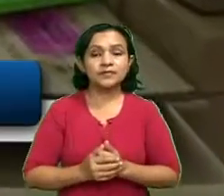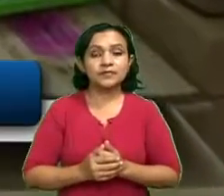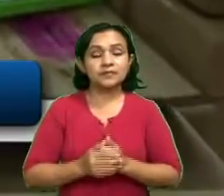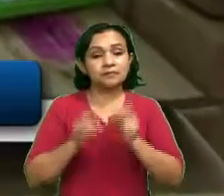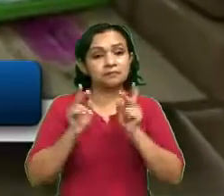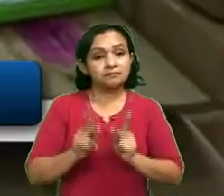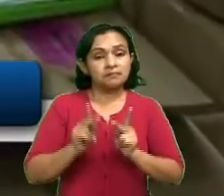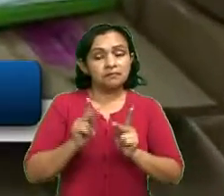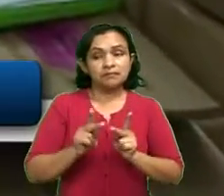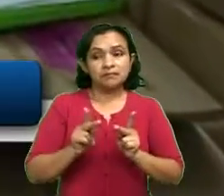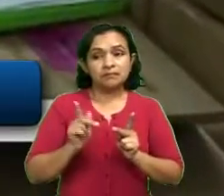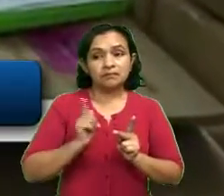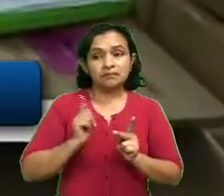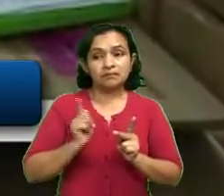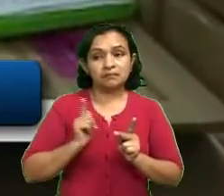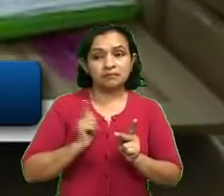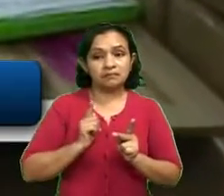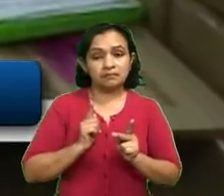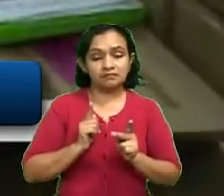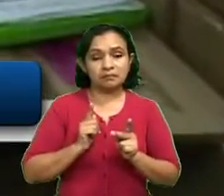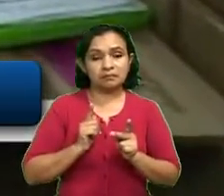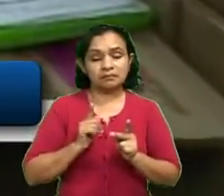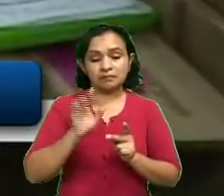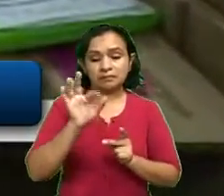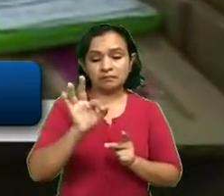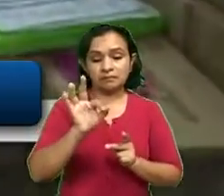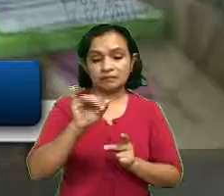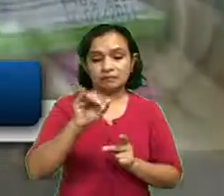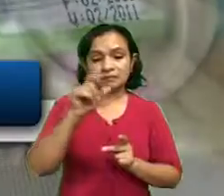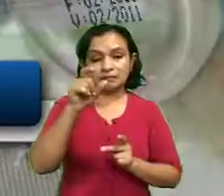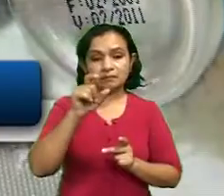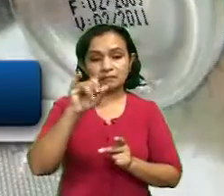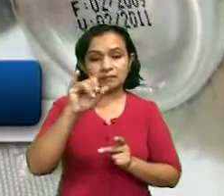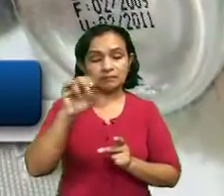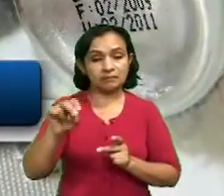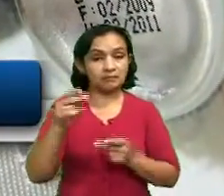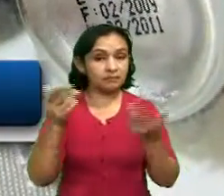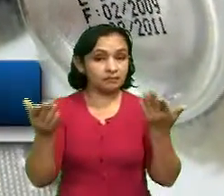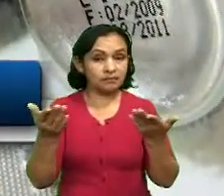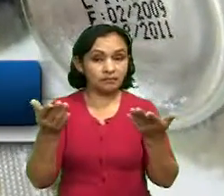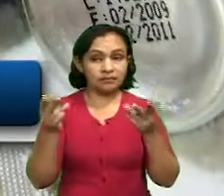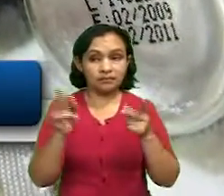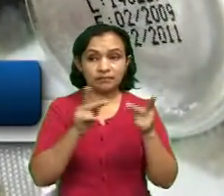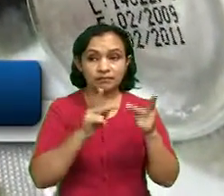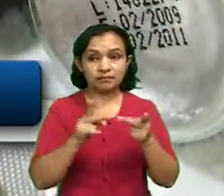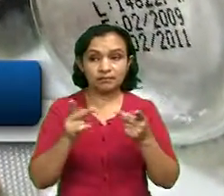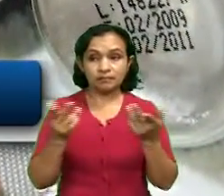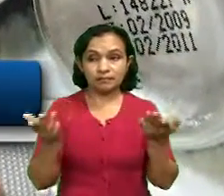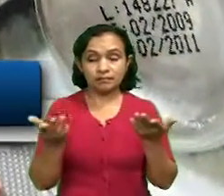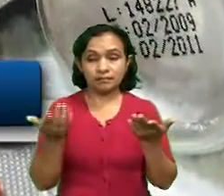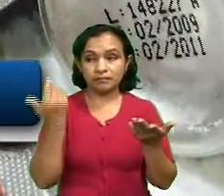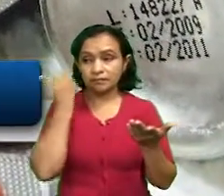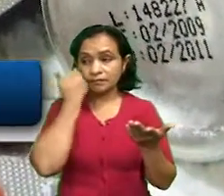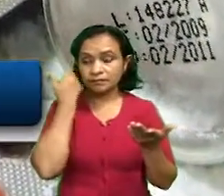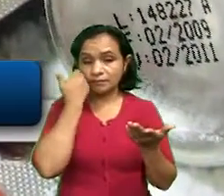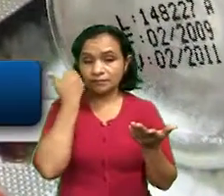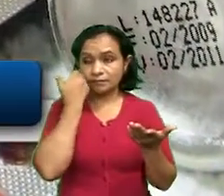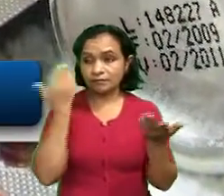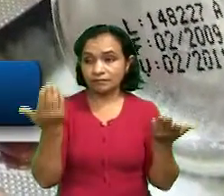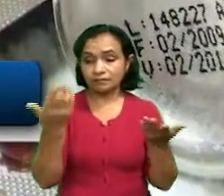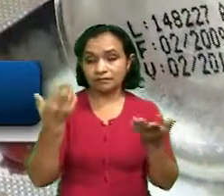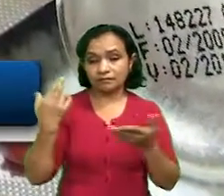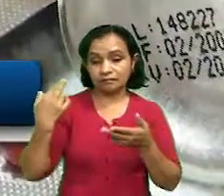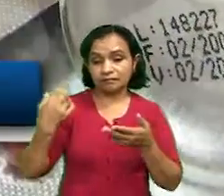quizás la persona no tiene para comprarse una Fixin, que es para la infección